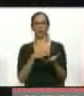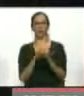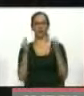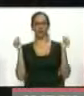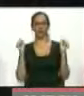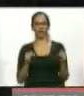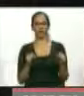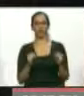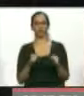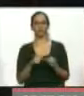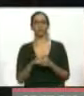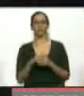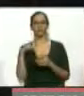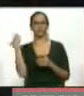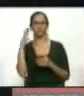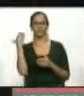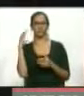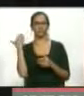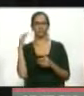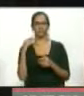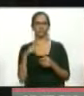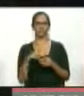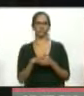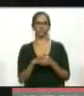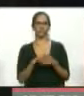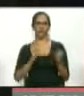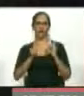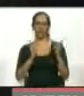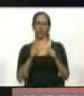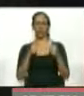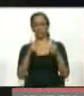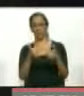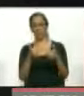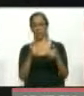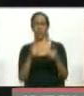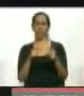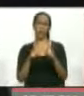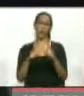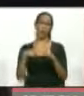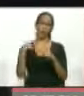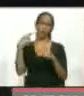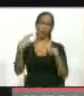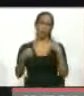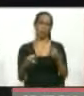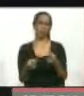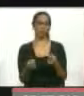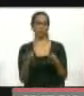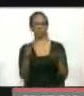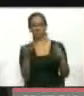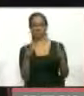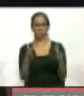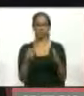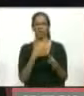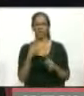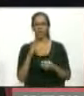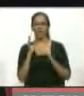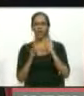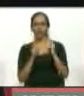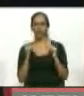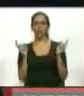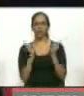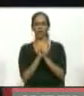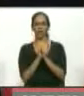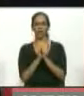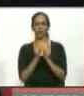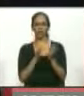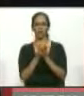en caracas unas afortunadas otras ni ni ni tan buenas pero quería hacer un comentario breve lo que más otro que